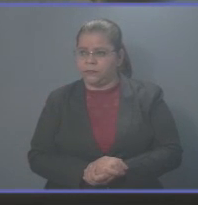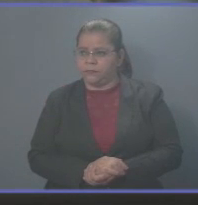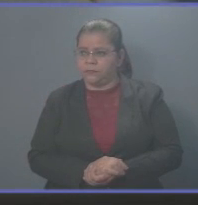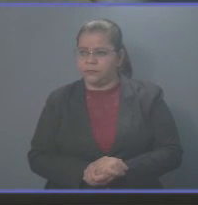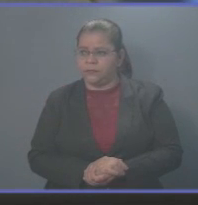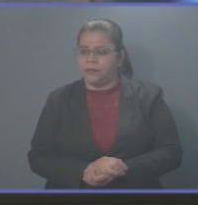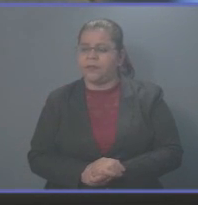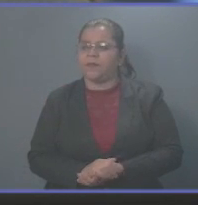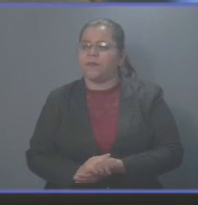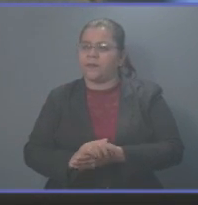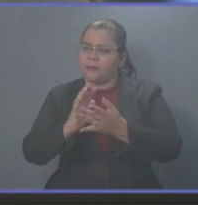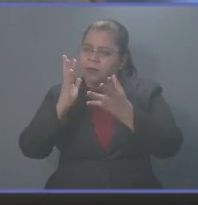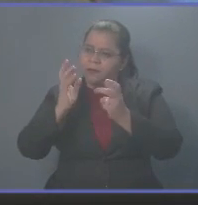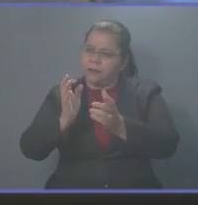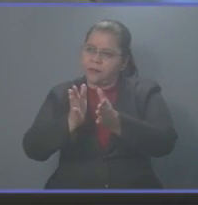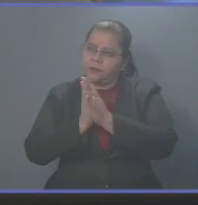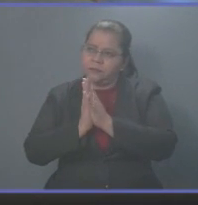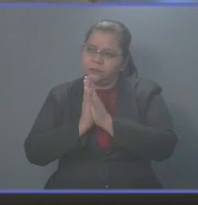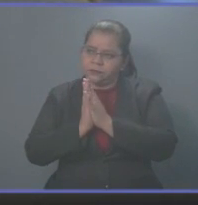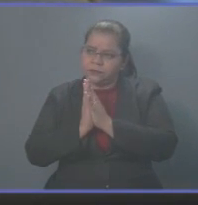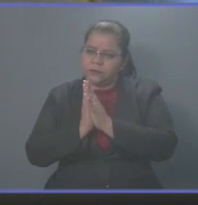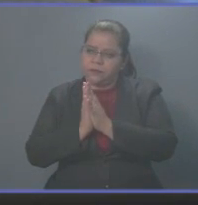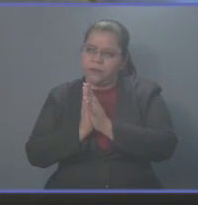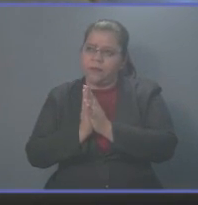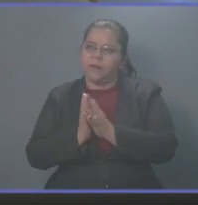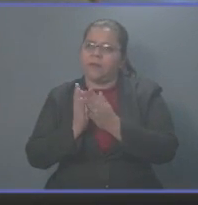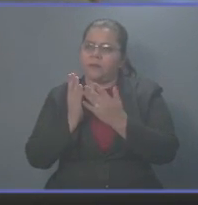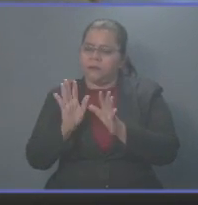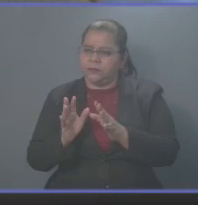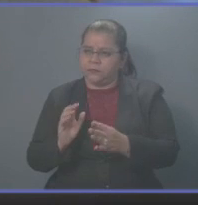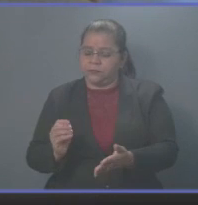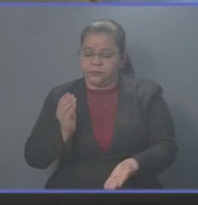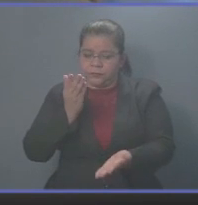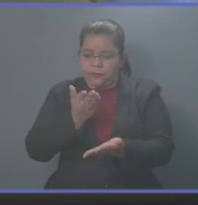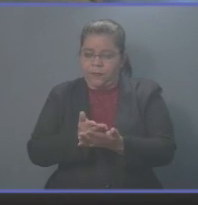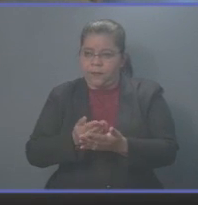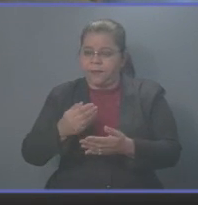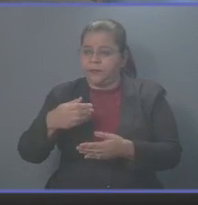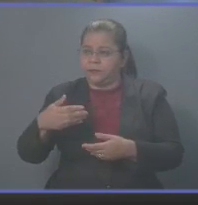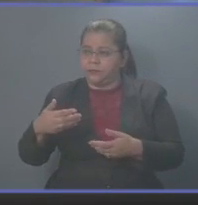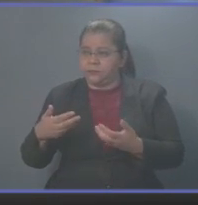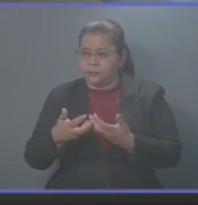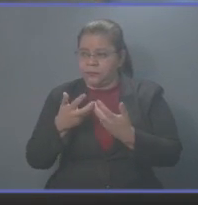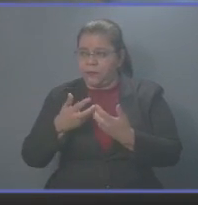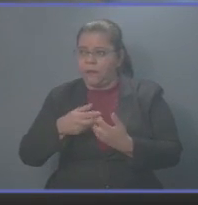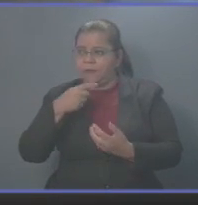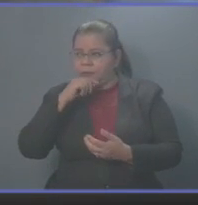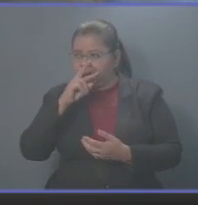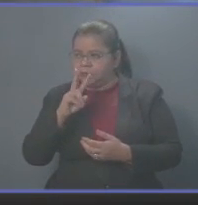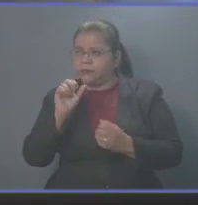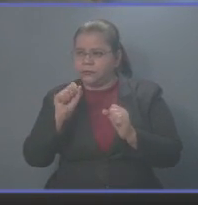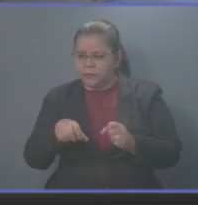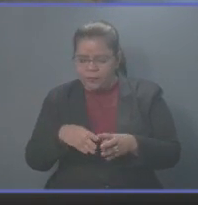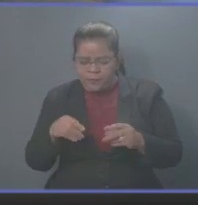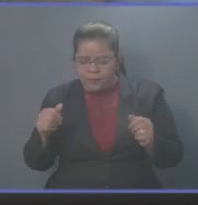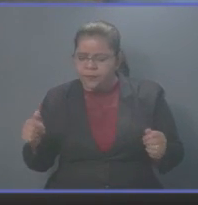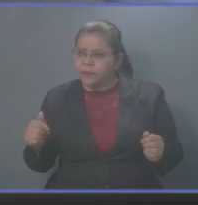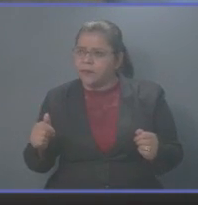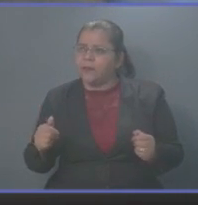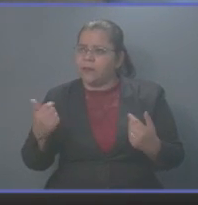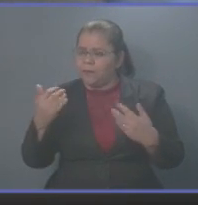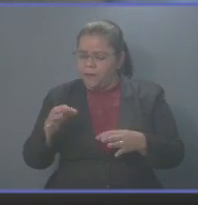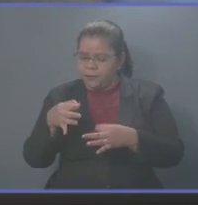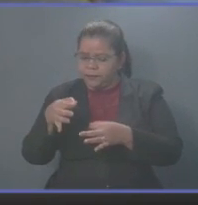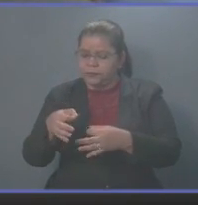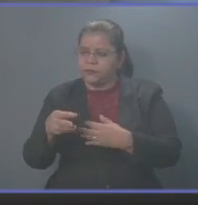yo solicito que la sugerencia de los compañeros del Frente pueda sumarse y corregirse la pieza que está